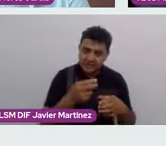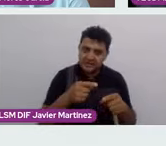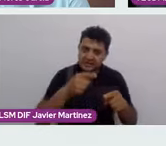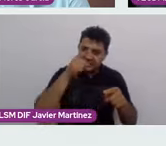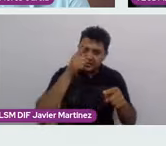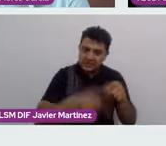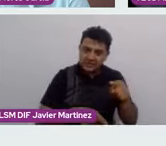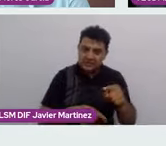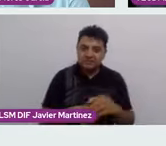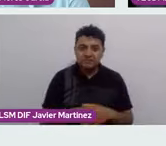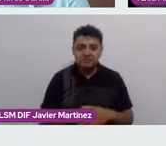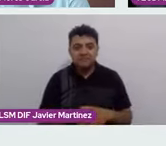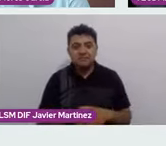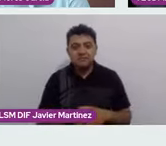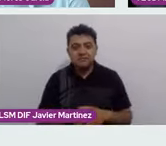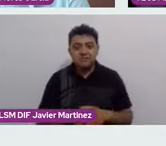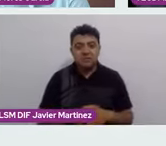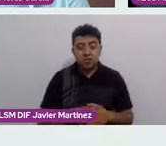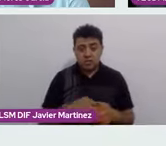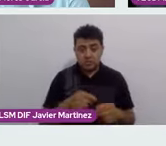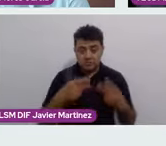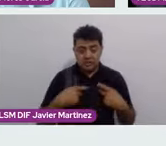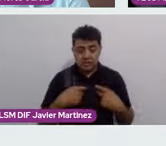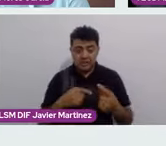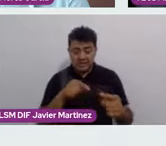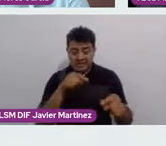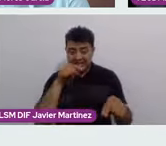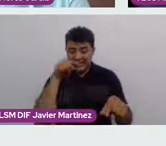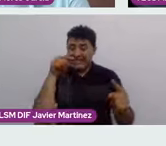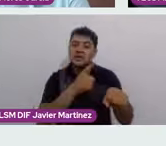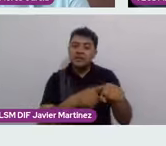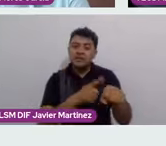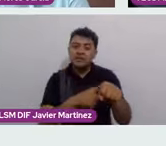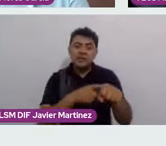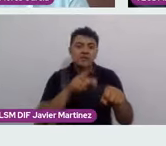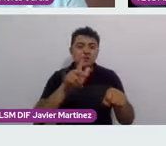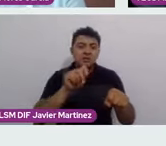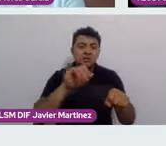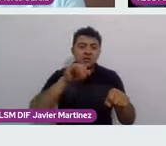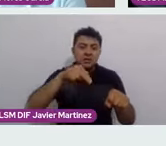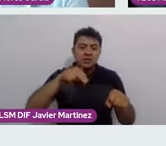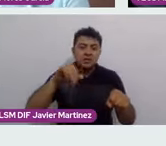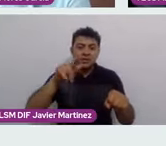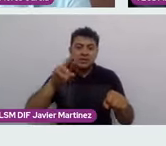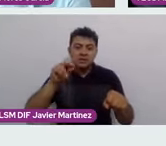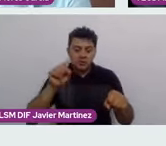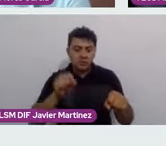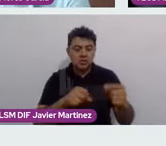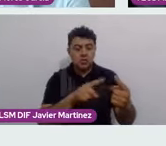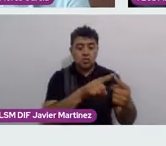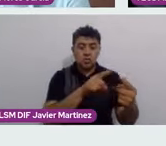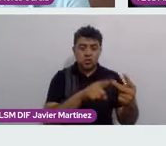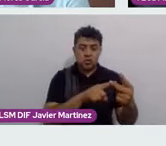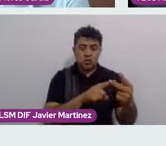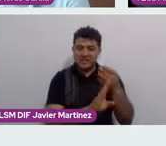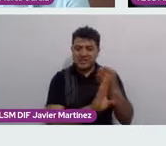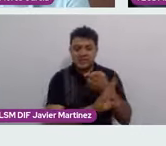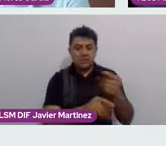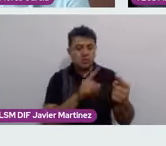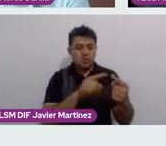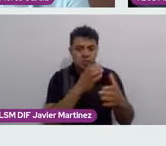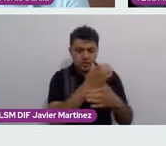la cafeína. Asimismo, también debe evitar el alcohol. El alcohol es una molécula más ligera que el agua. Entonces difunde muy